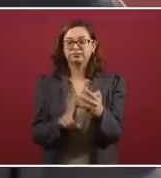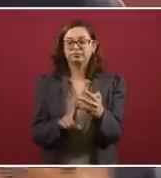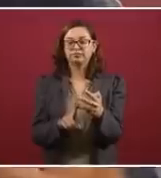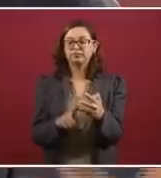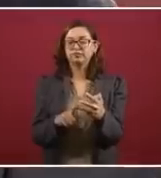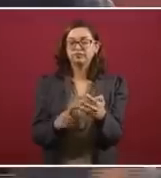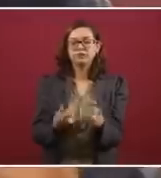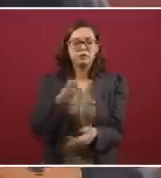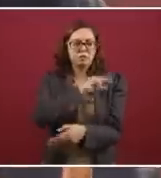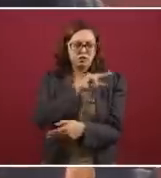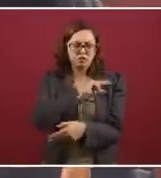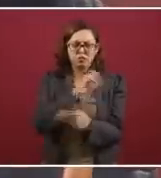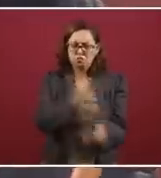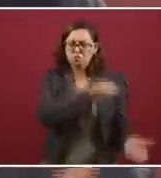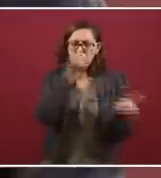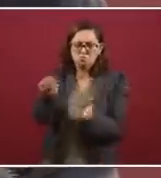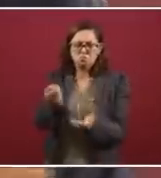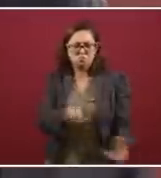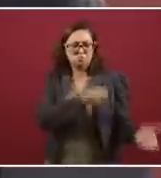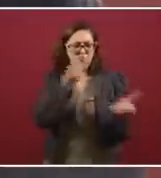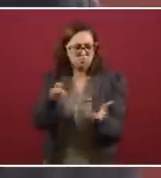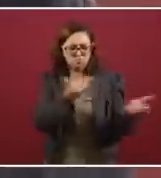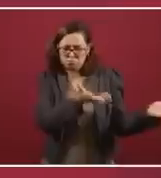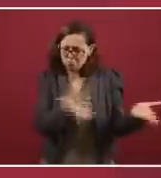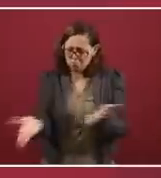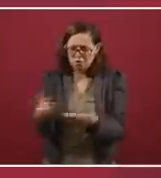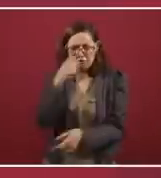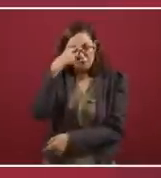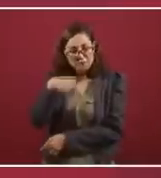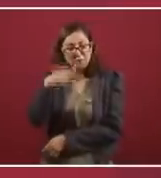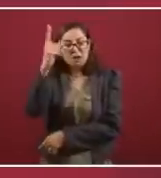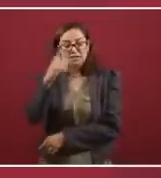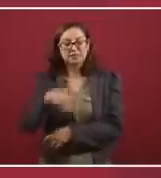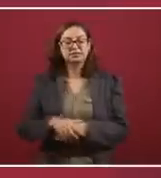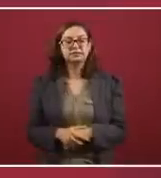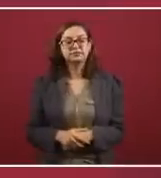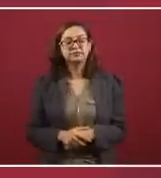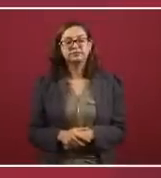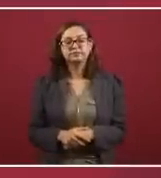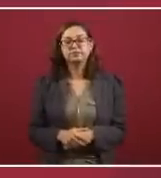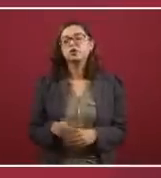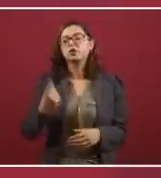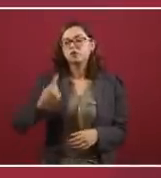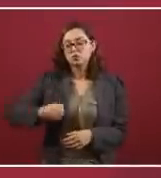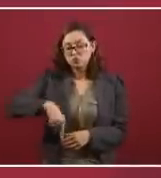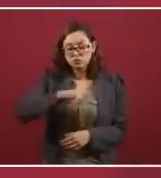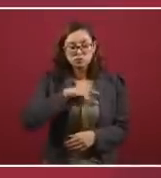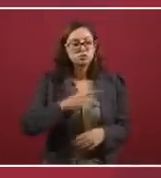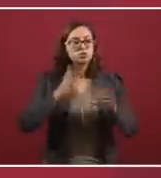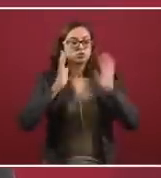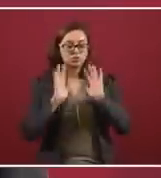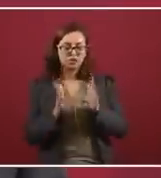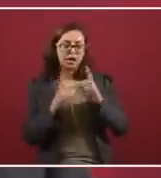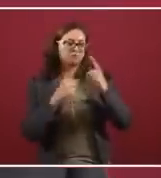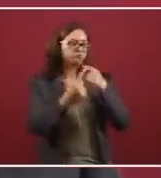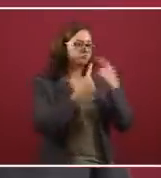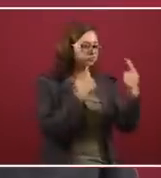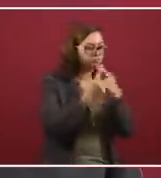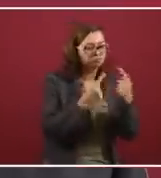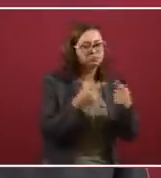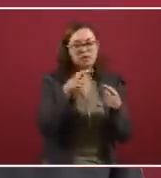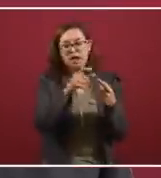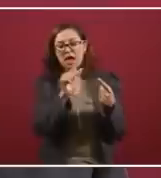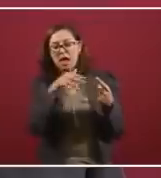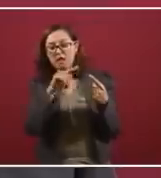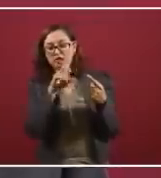inversión privada. Aquí adelanto que hemos estado hablando tanto con Antonio del